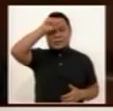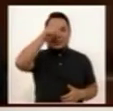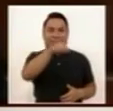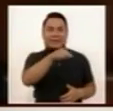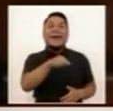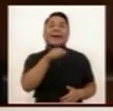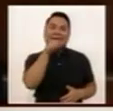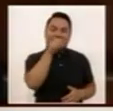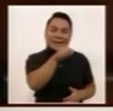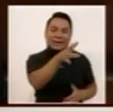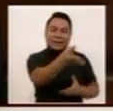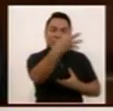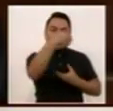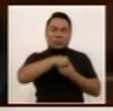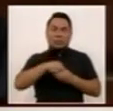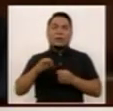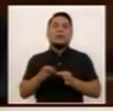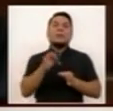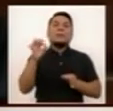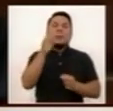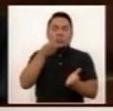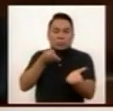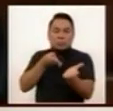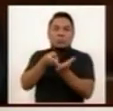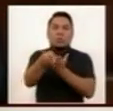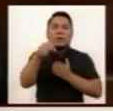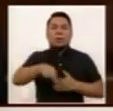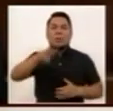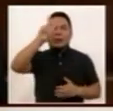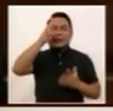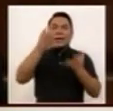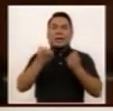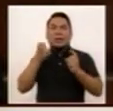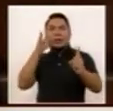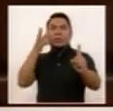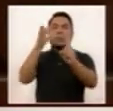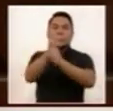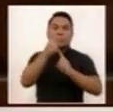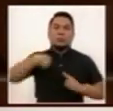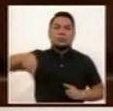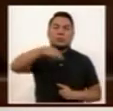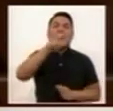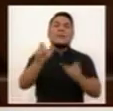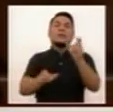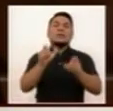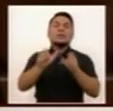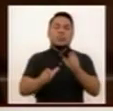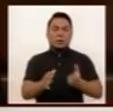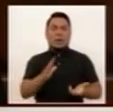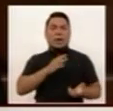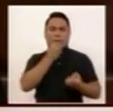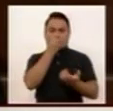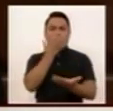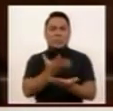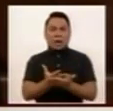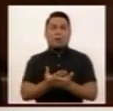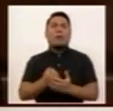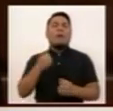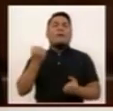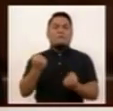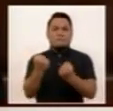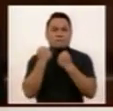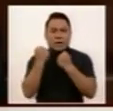espíritu de humildad y entrega que el país requiere de nosotros. Personas de bien, con fuerza y